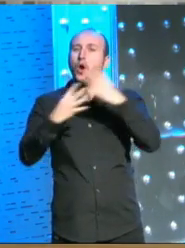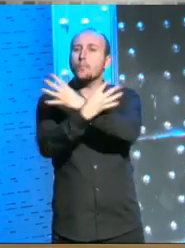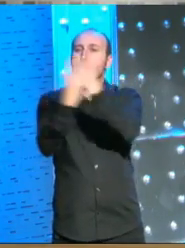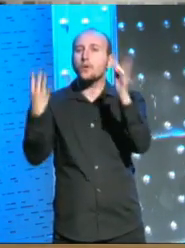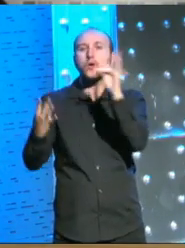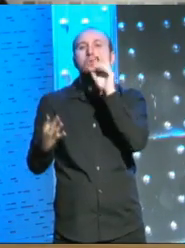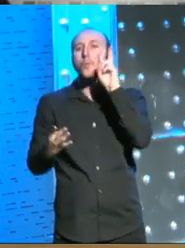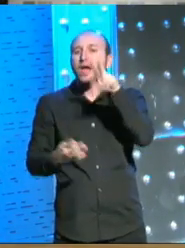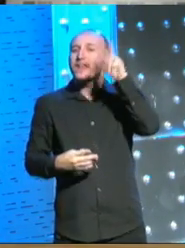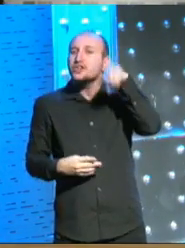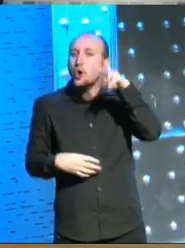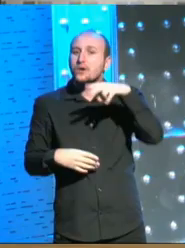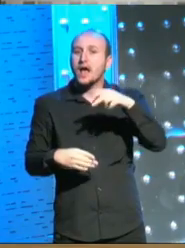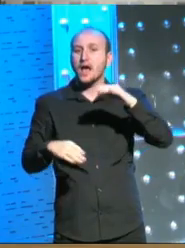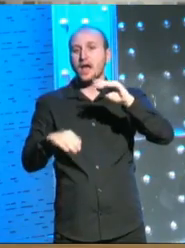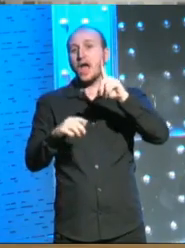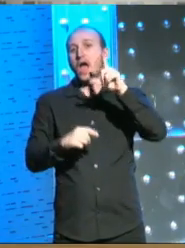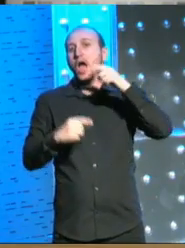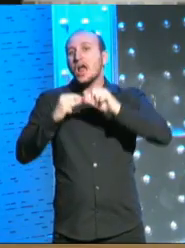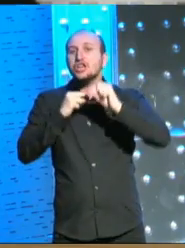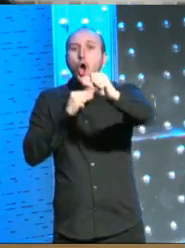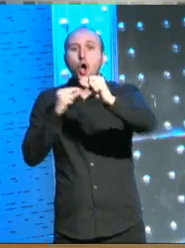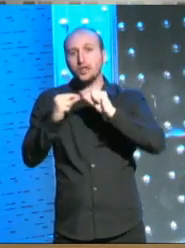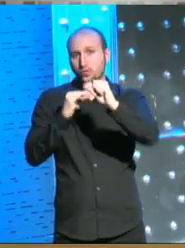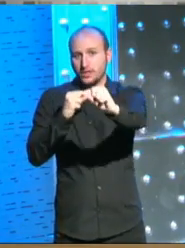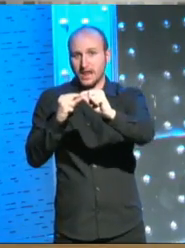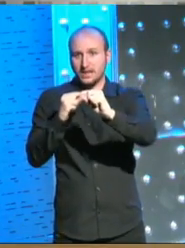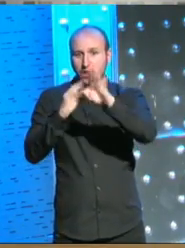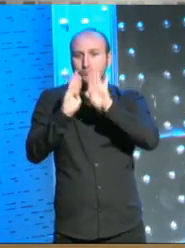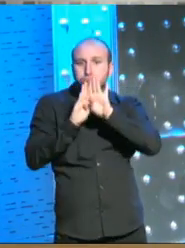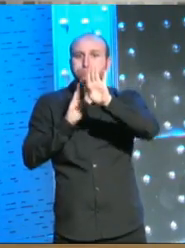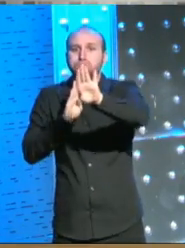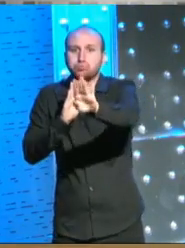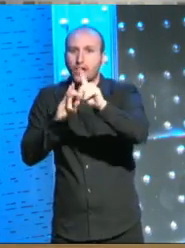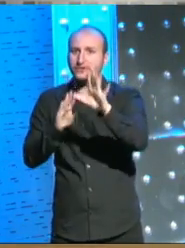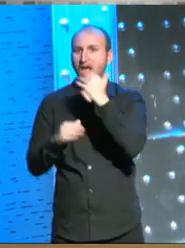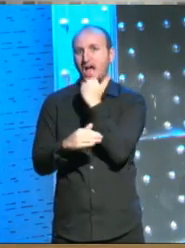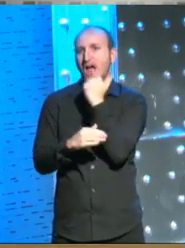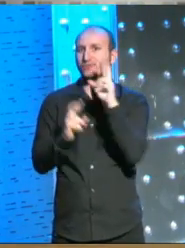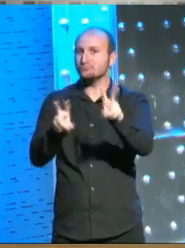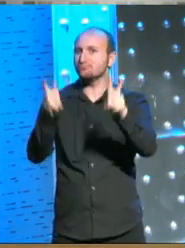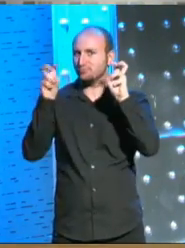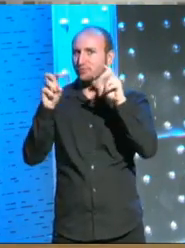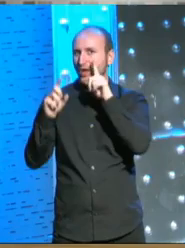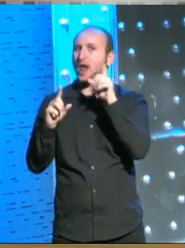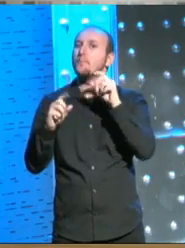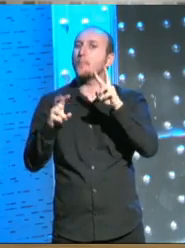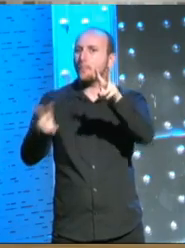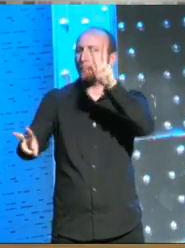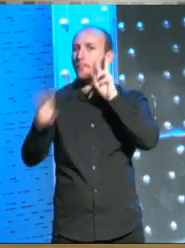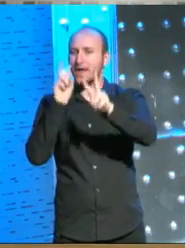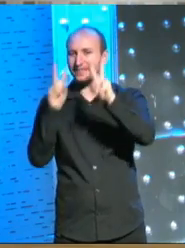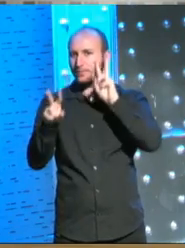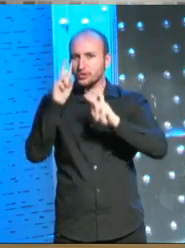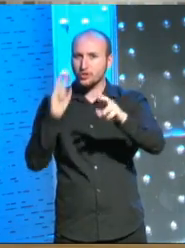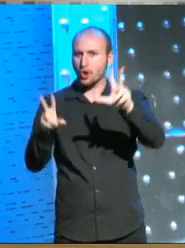era el movimiento longitudinal del fondo para adelante. Esto era una percepción novedosa